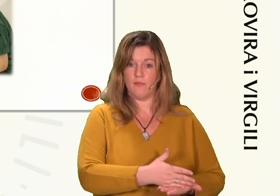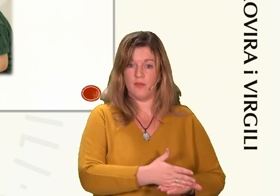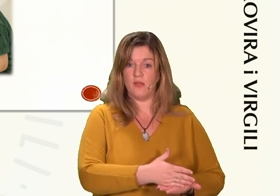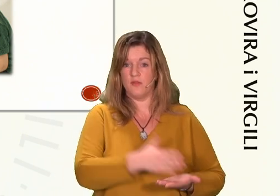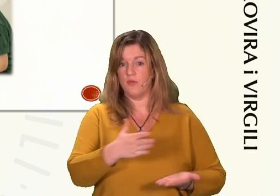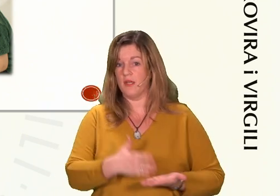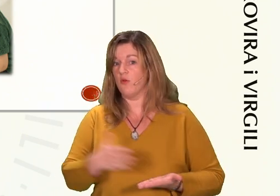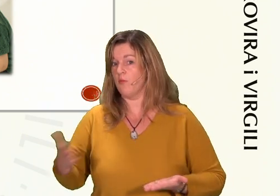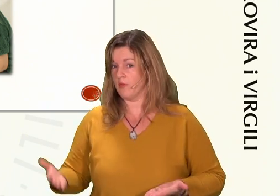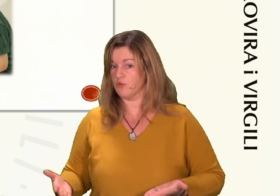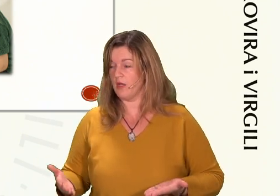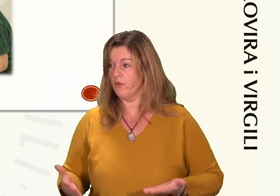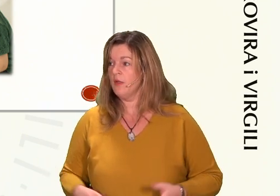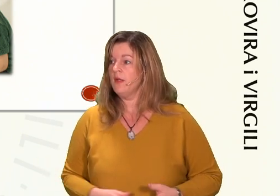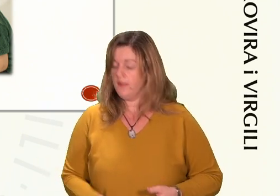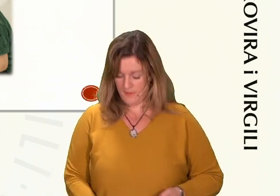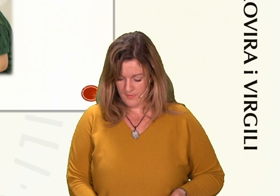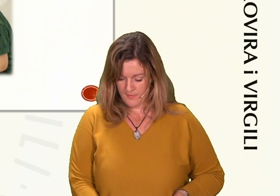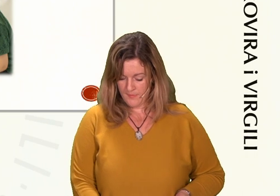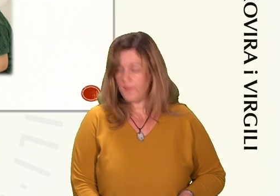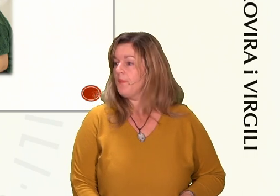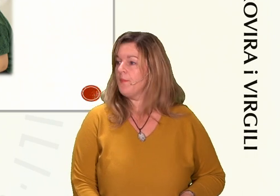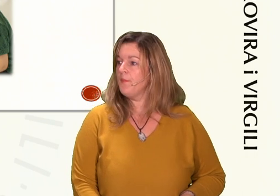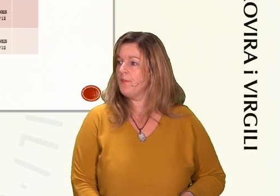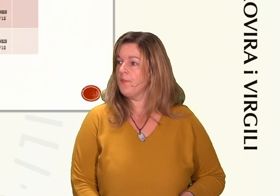de formaciones, tanto de grado como de posgrado.